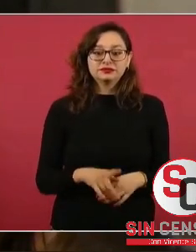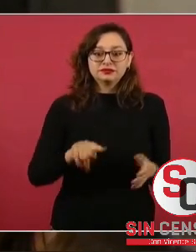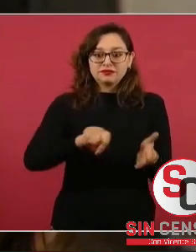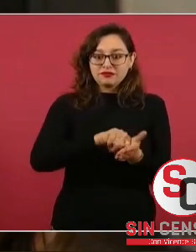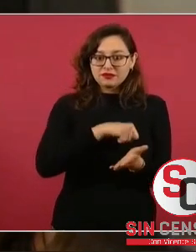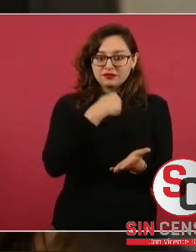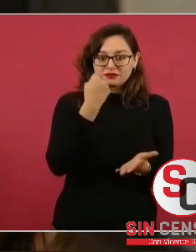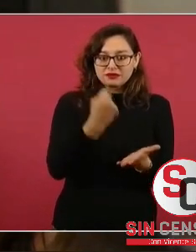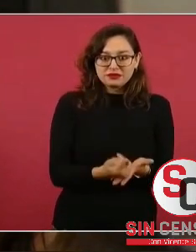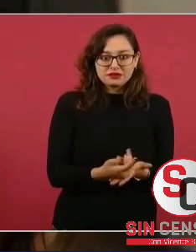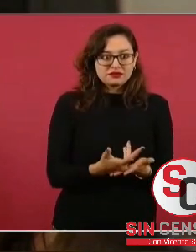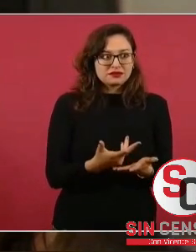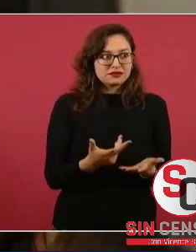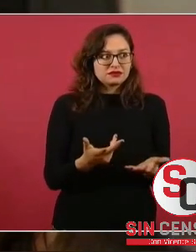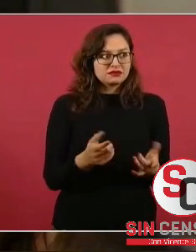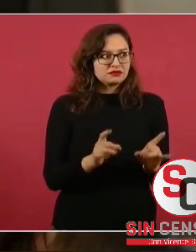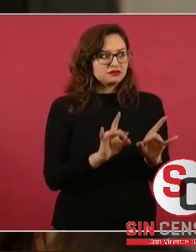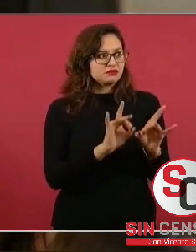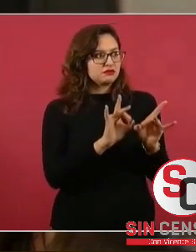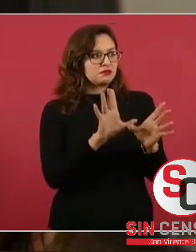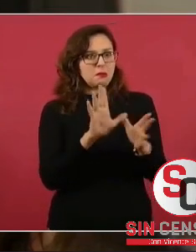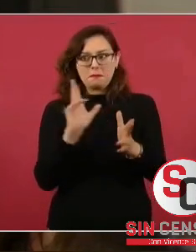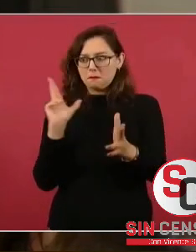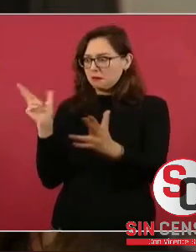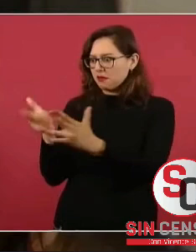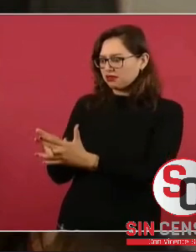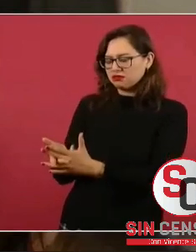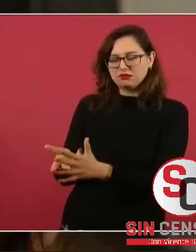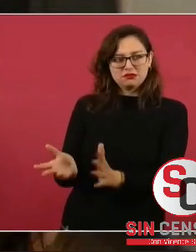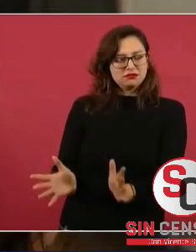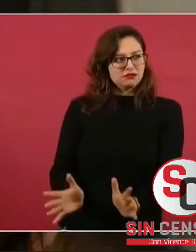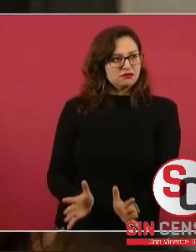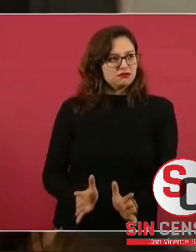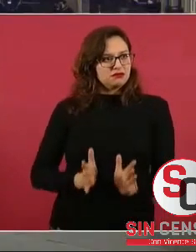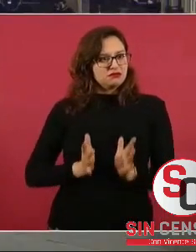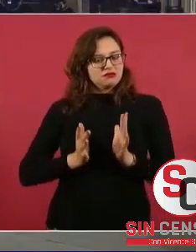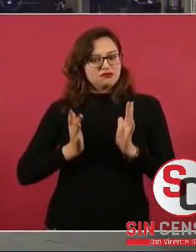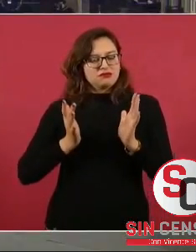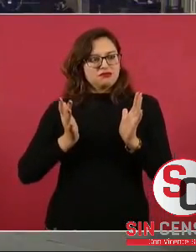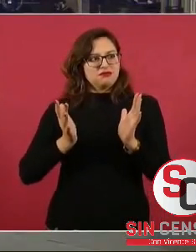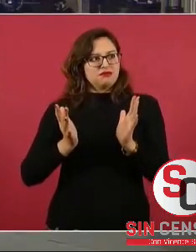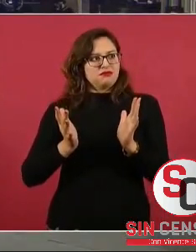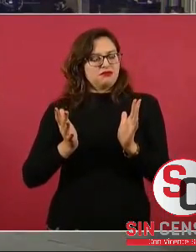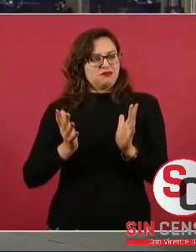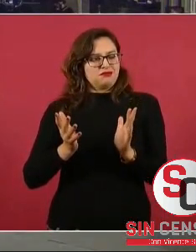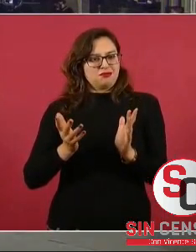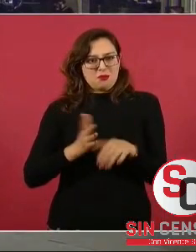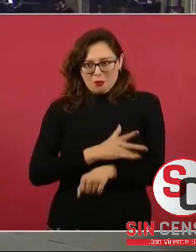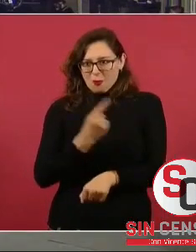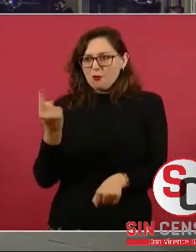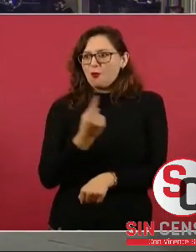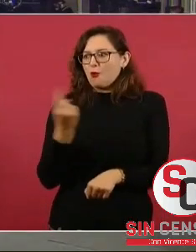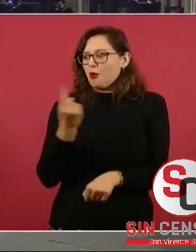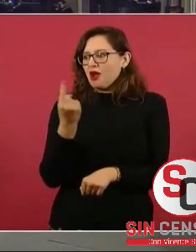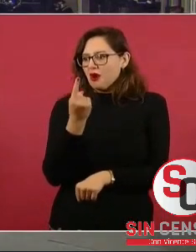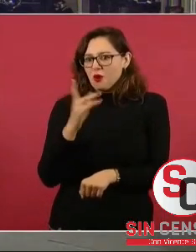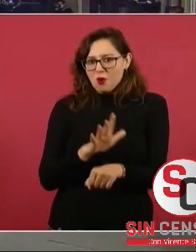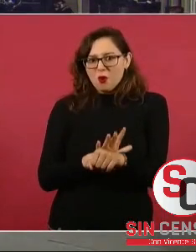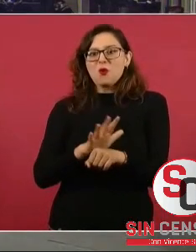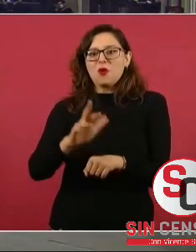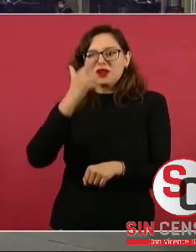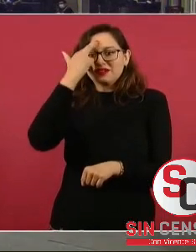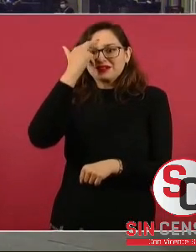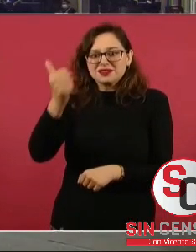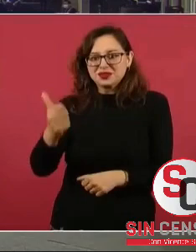de dónde viene el ataque. Y nos sentimos las compañeras y los compañeros en Tamaulipas muy a la intemperie.